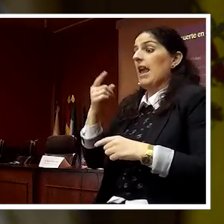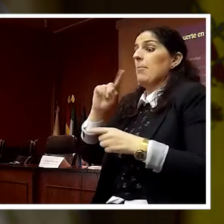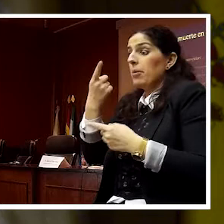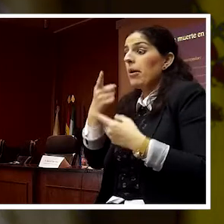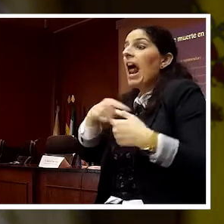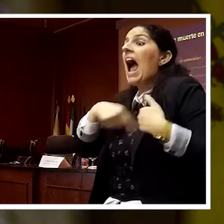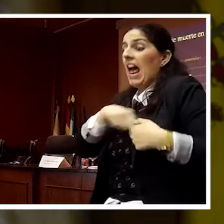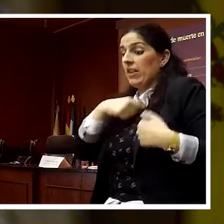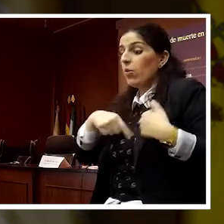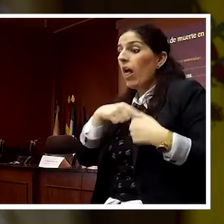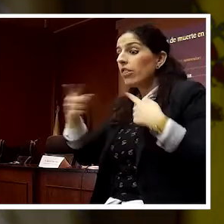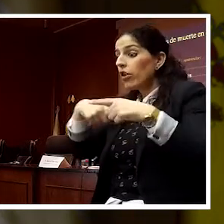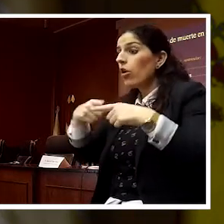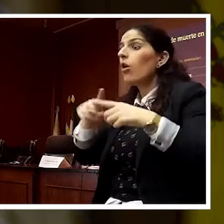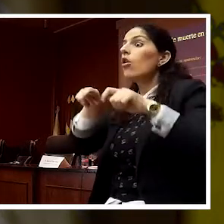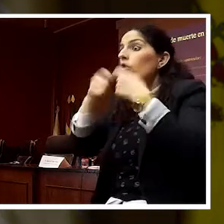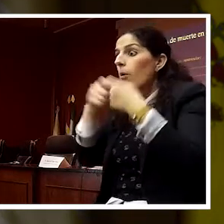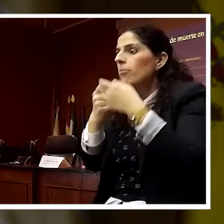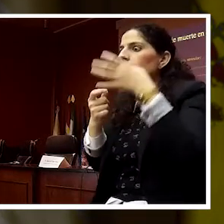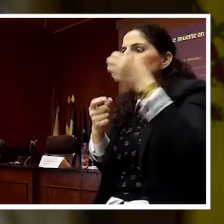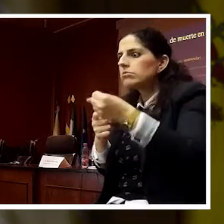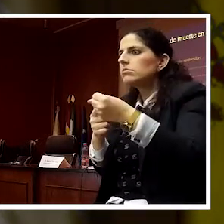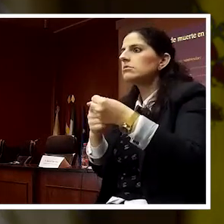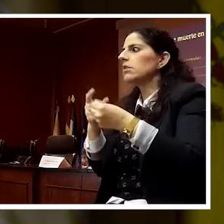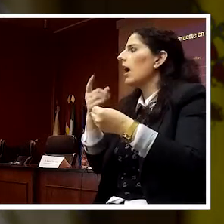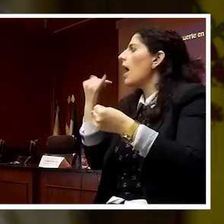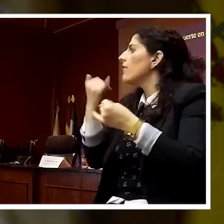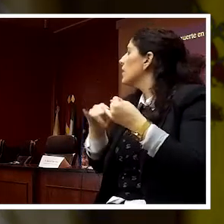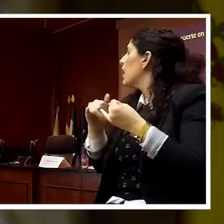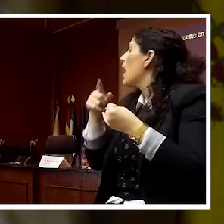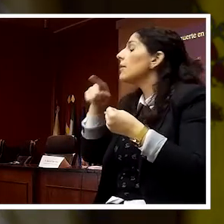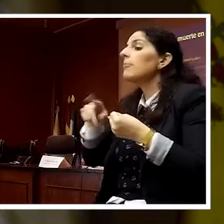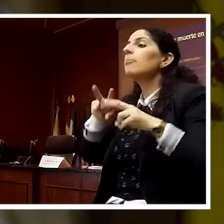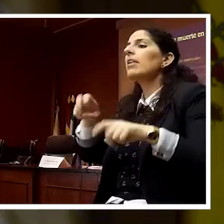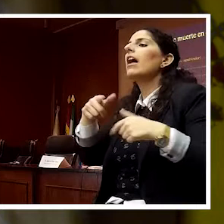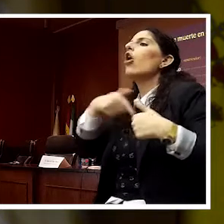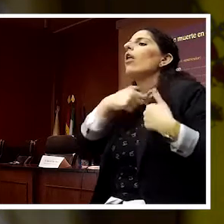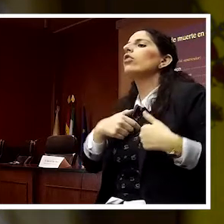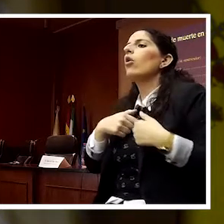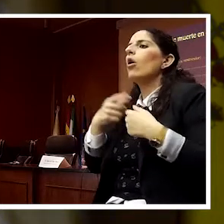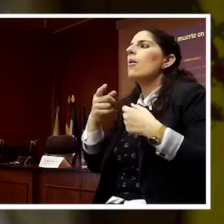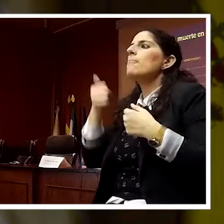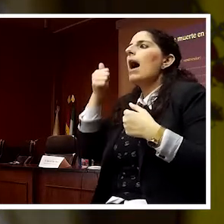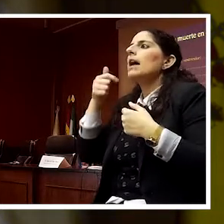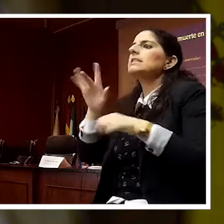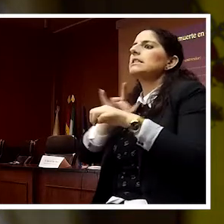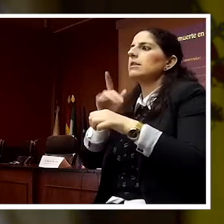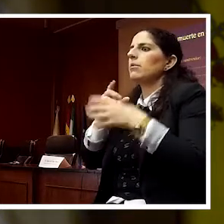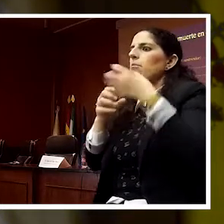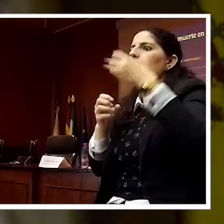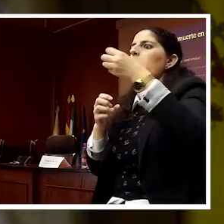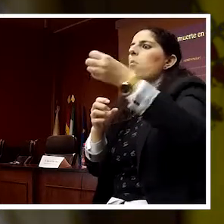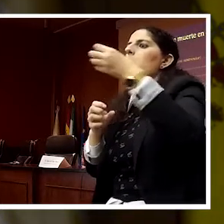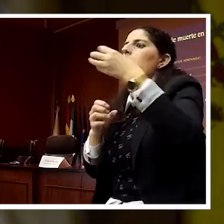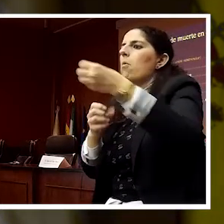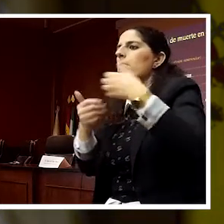arterial se acompaña de un aumento marcado de la excitabilidad miocárdica. ¿Qué quiere decir esto? Pues que hay